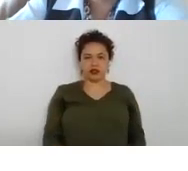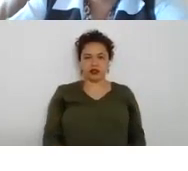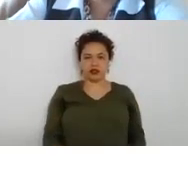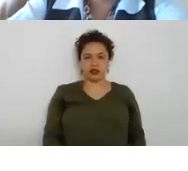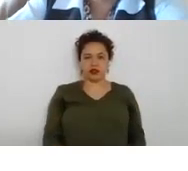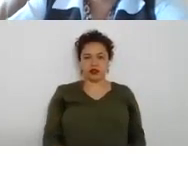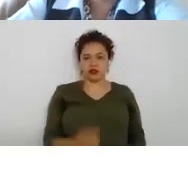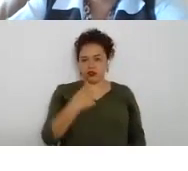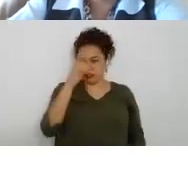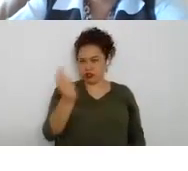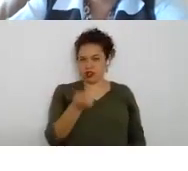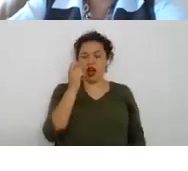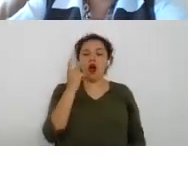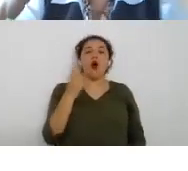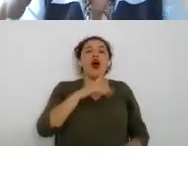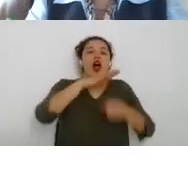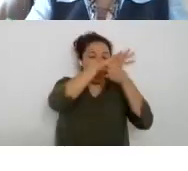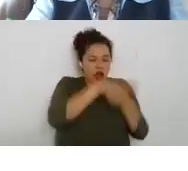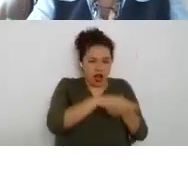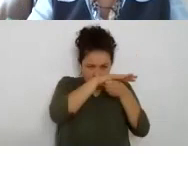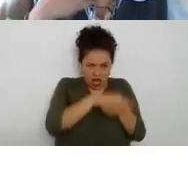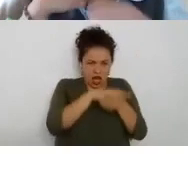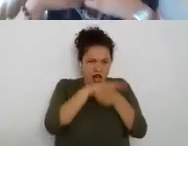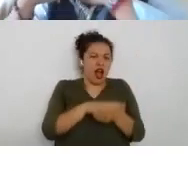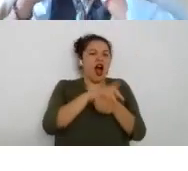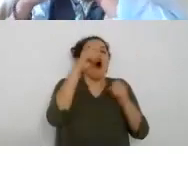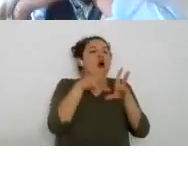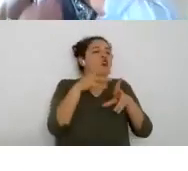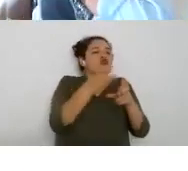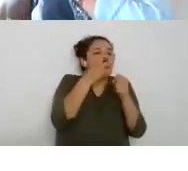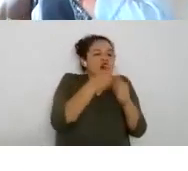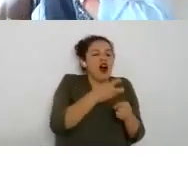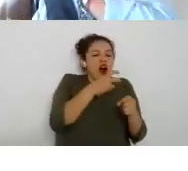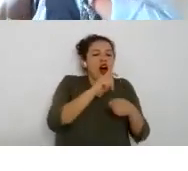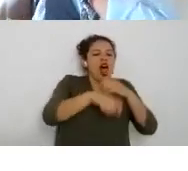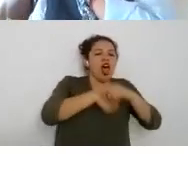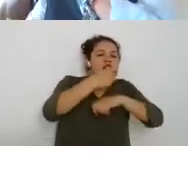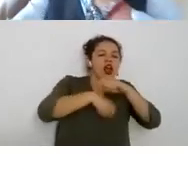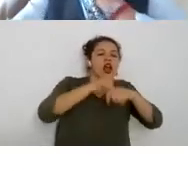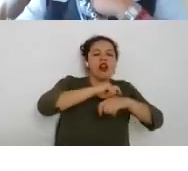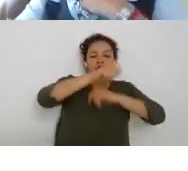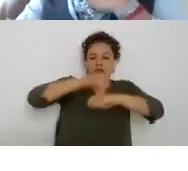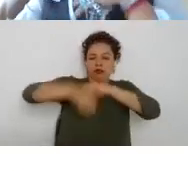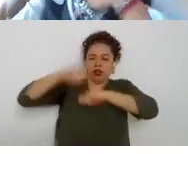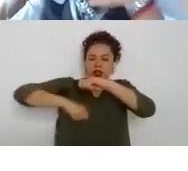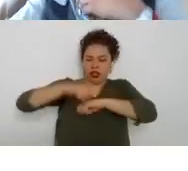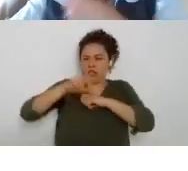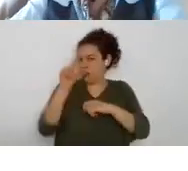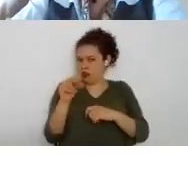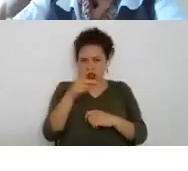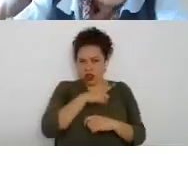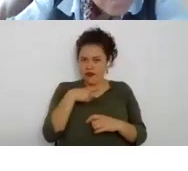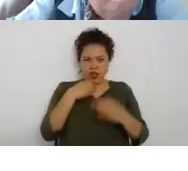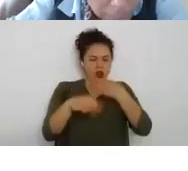vamos a apretar más de una parte y vamos a ir aflojando nuestro vendaje, o viceversa. Empezamos flojos y vamos apretando, ¿ok?